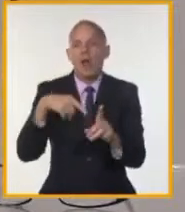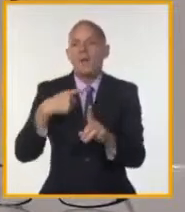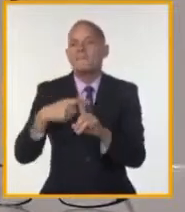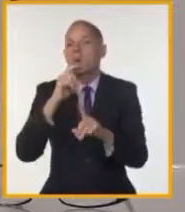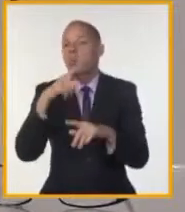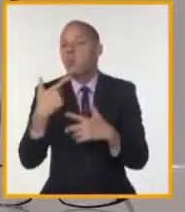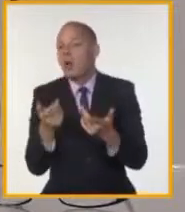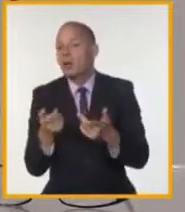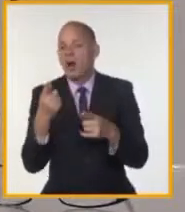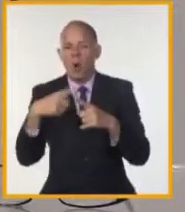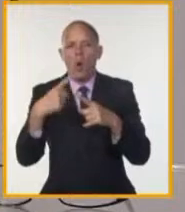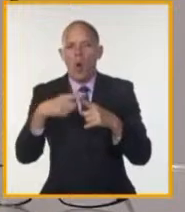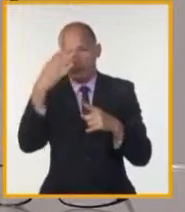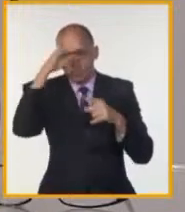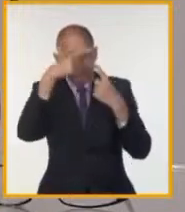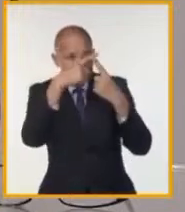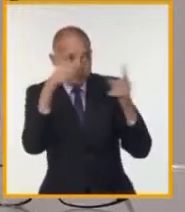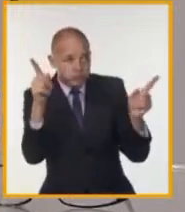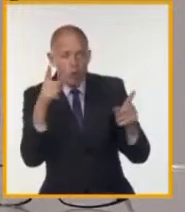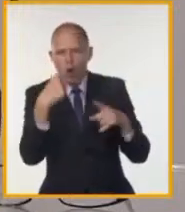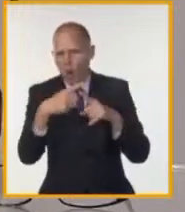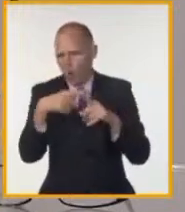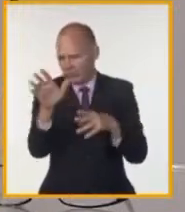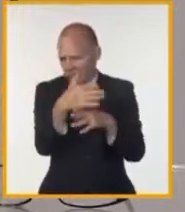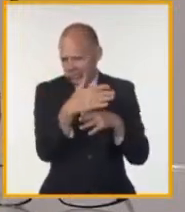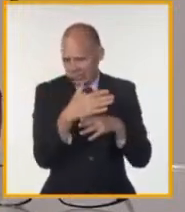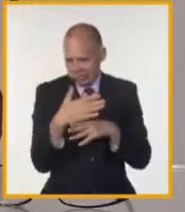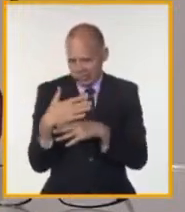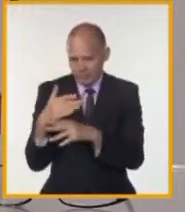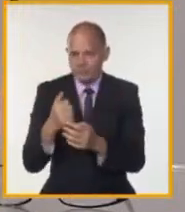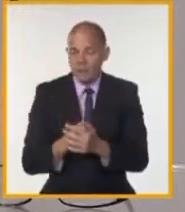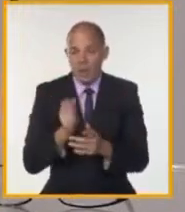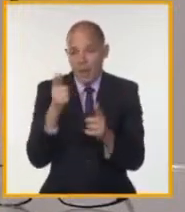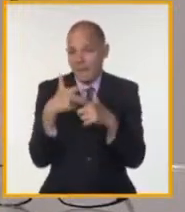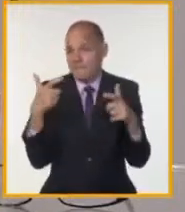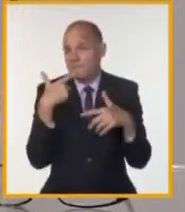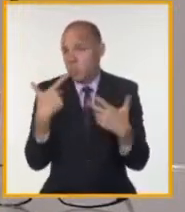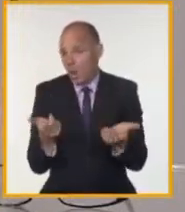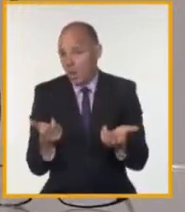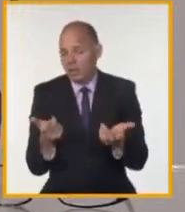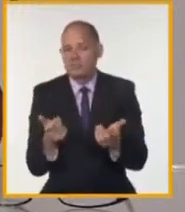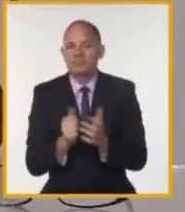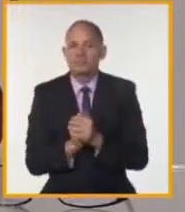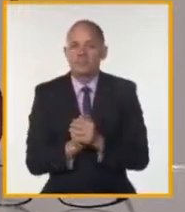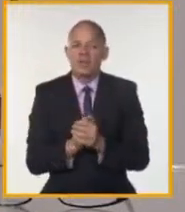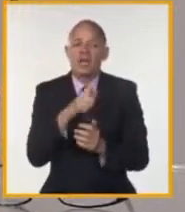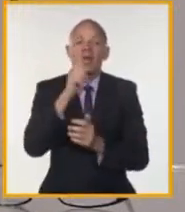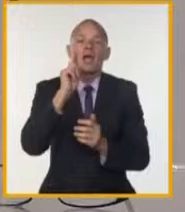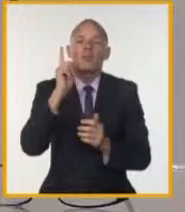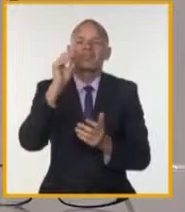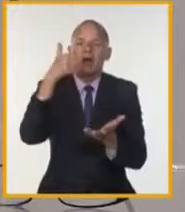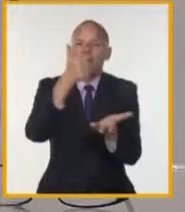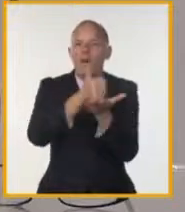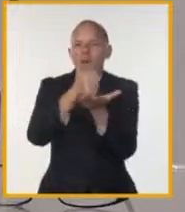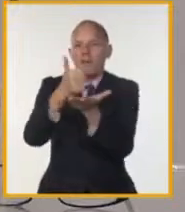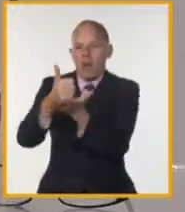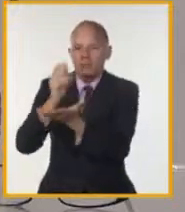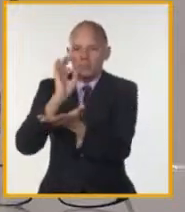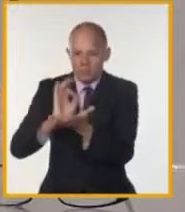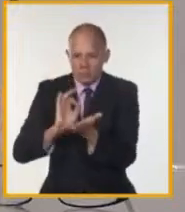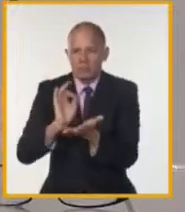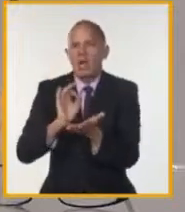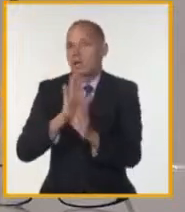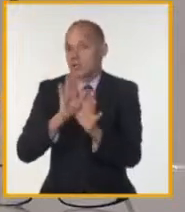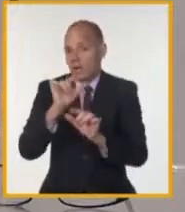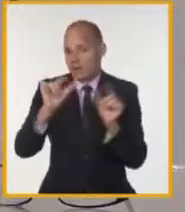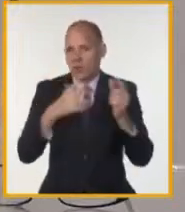triciclos de combustión en todas las provincias del país, principalmente dando servicio en las cabeceras provinciales. Servicio de ruta muy